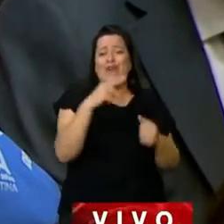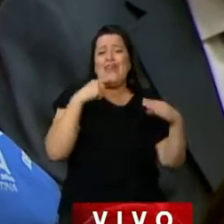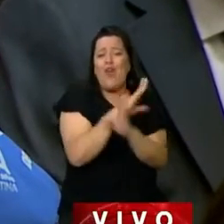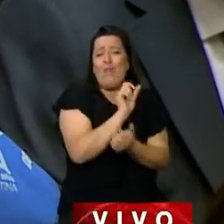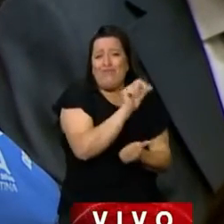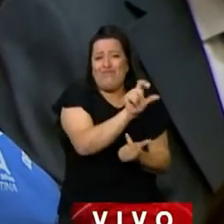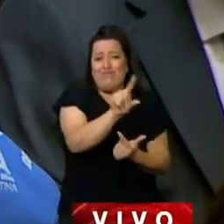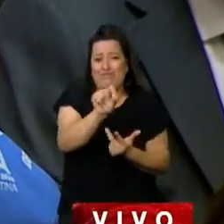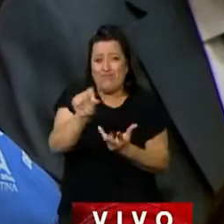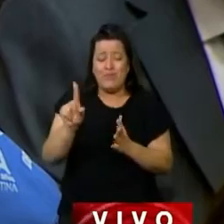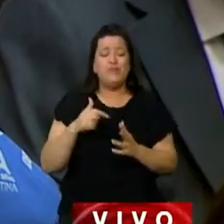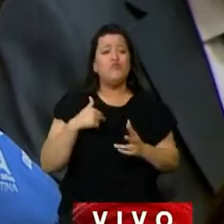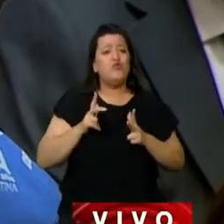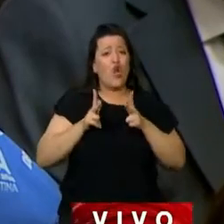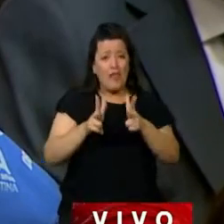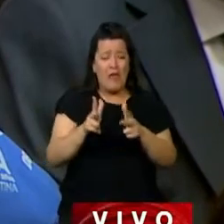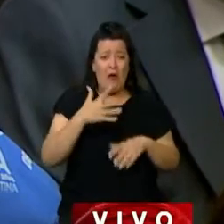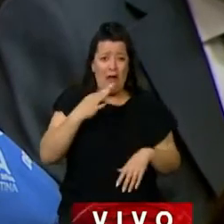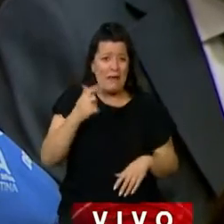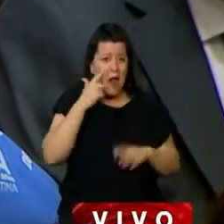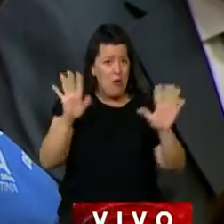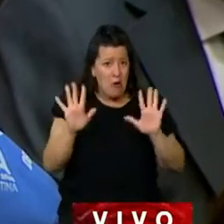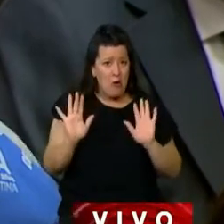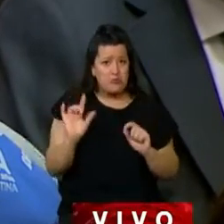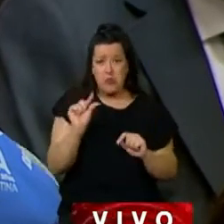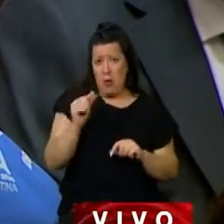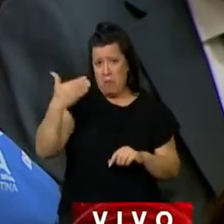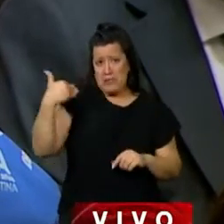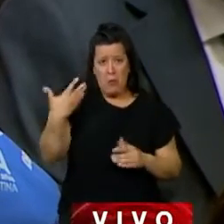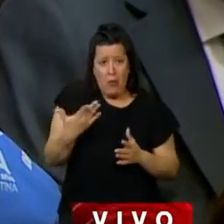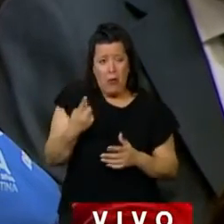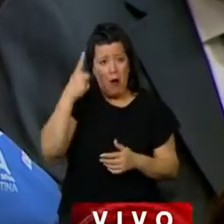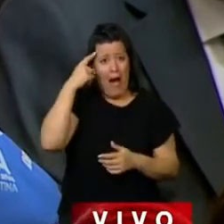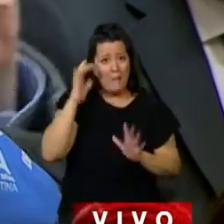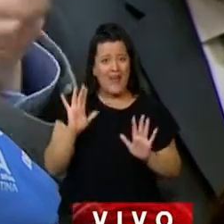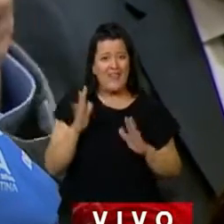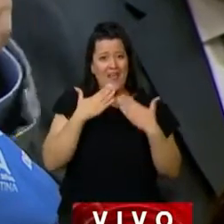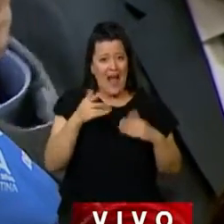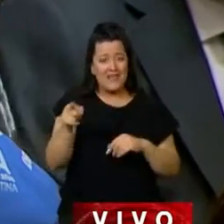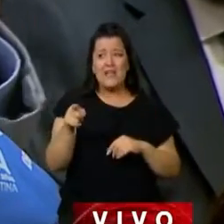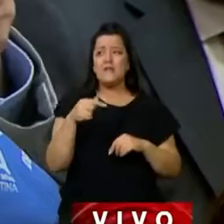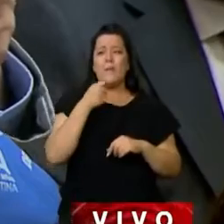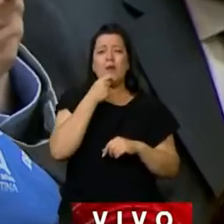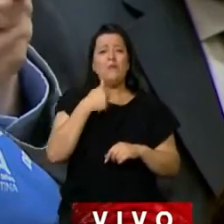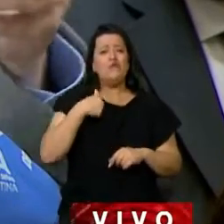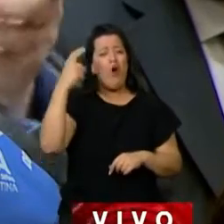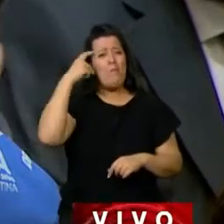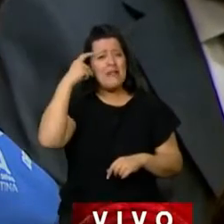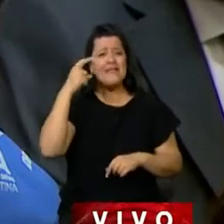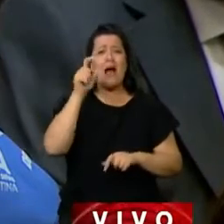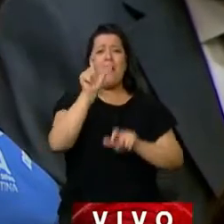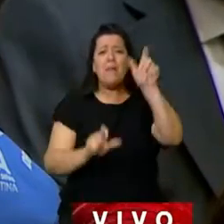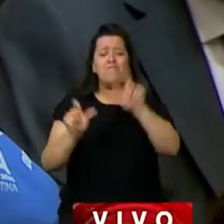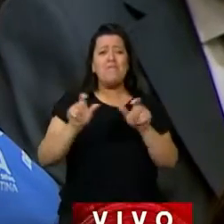Y yo lo digo como ignorante que fui hace no mucho tiempo, donde pensaba cuando veía a los